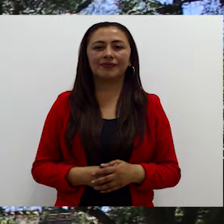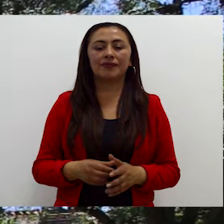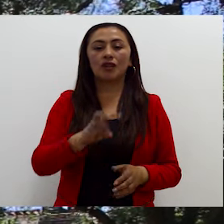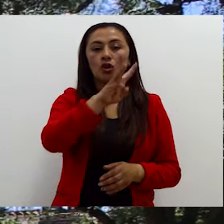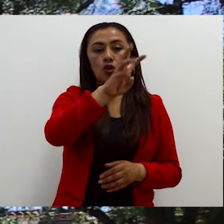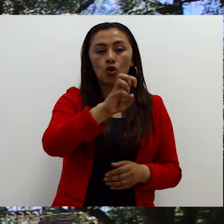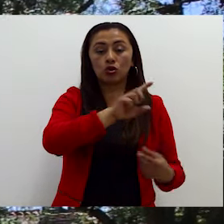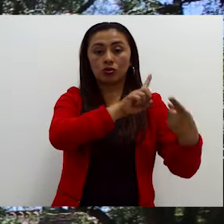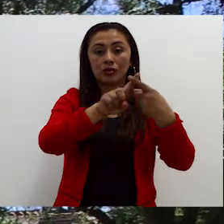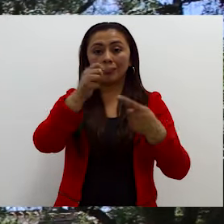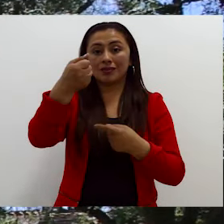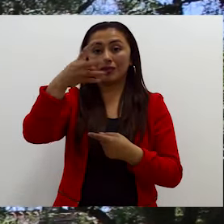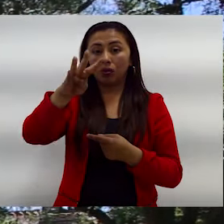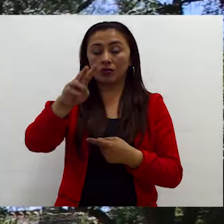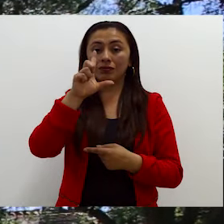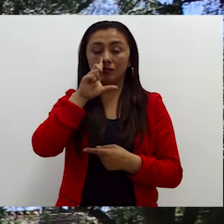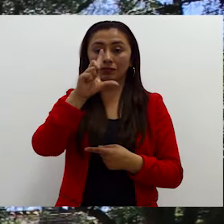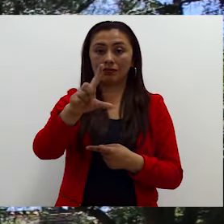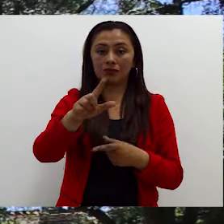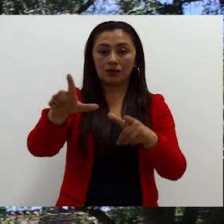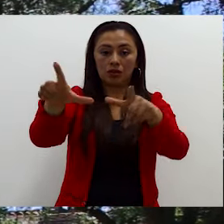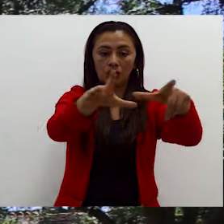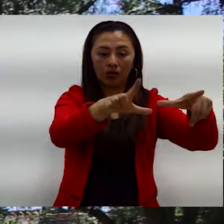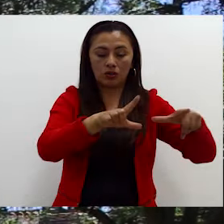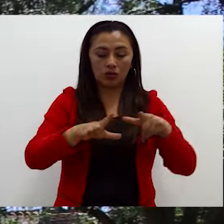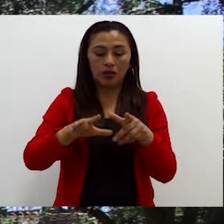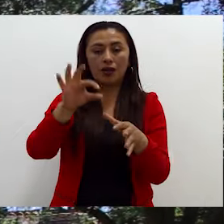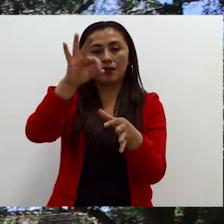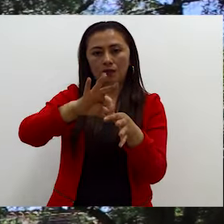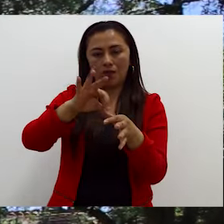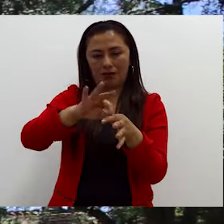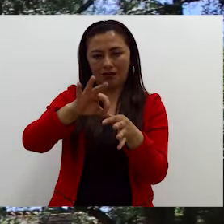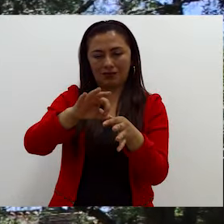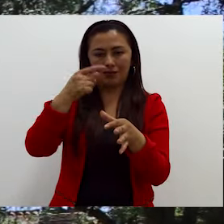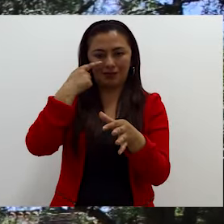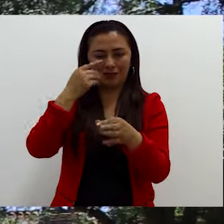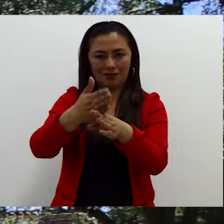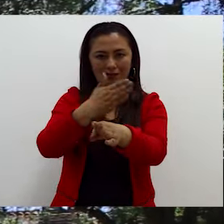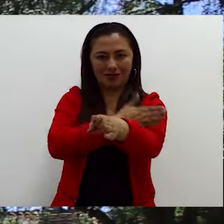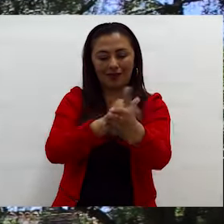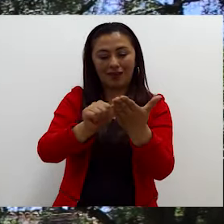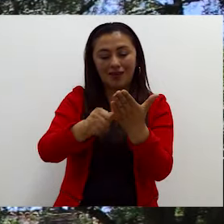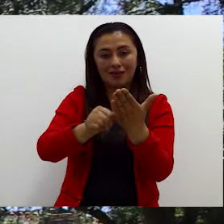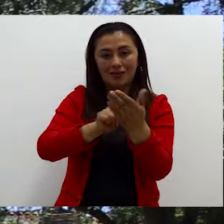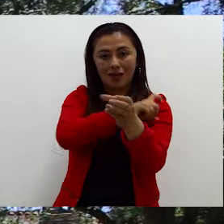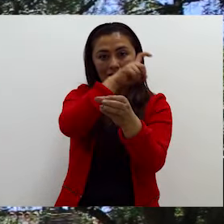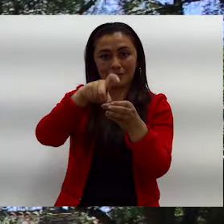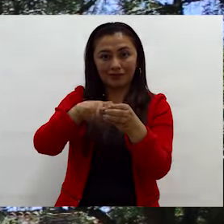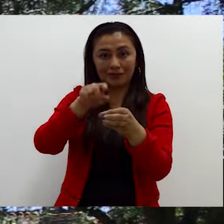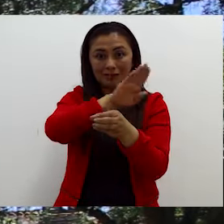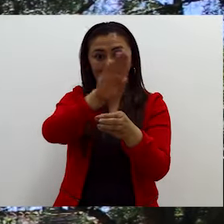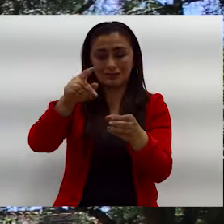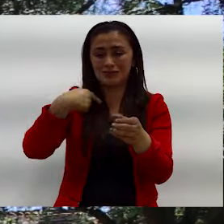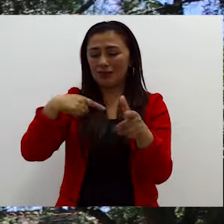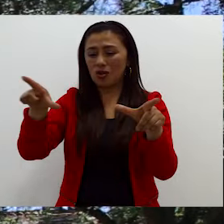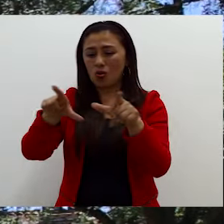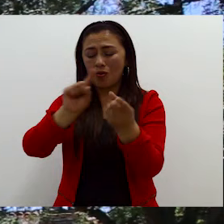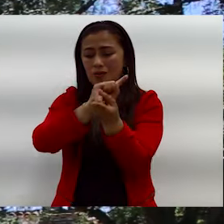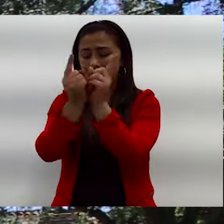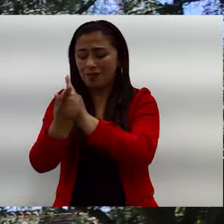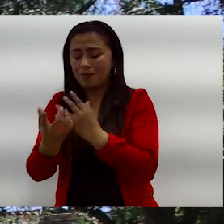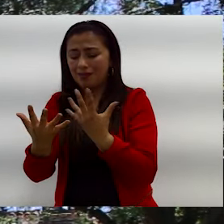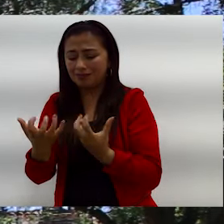Del 8 al 14 de julio, en los diferentes puntos de votación de la ciudad, se adelantará la jornada de inscripción de cédulas. Si usted requiere cambiar de